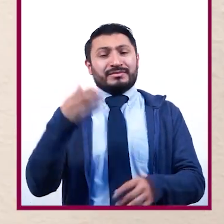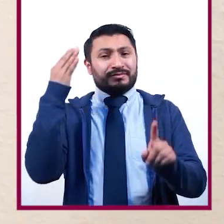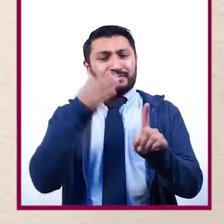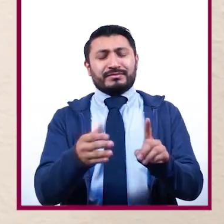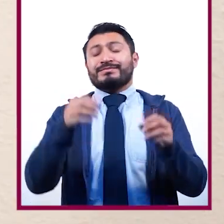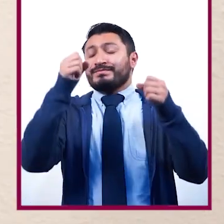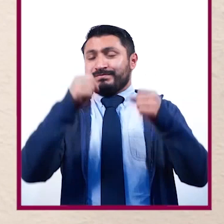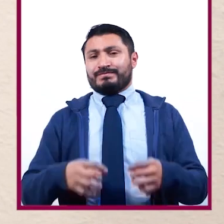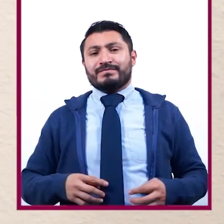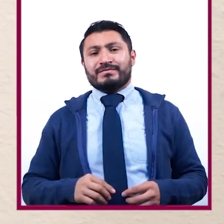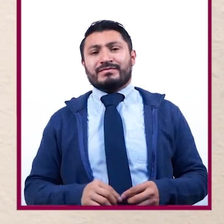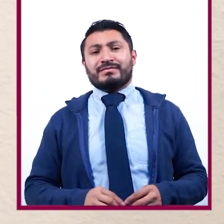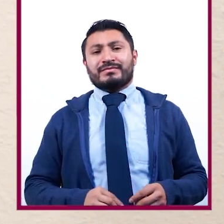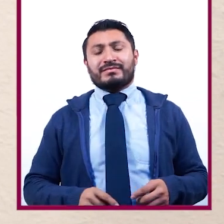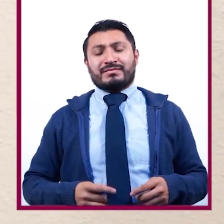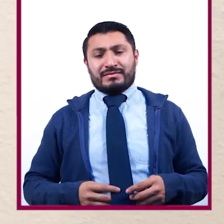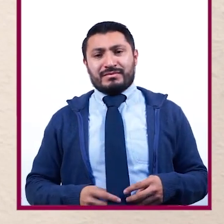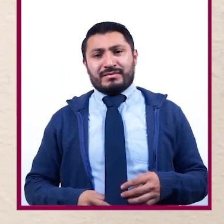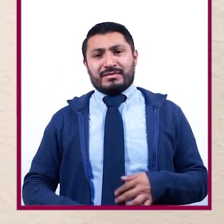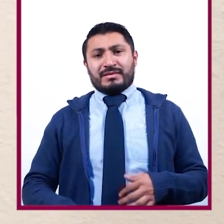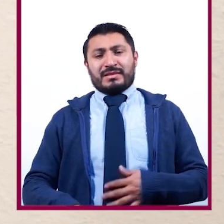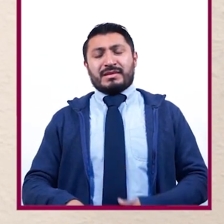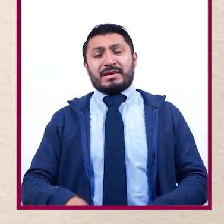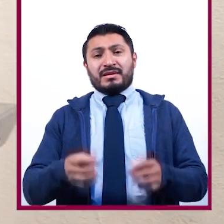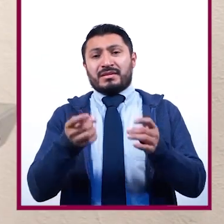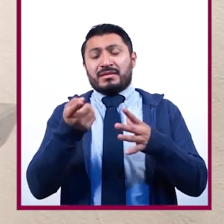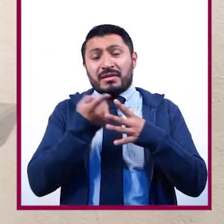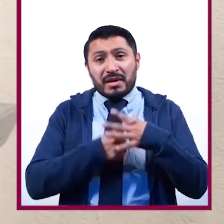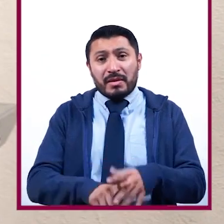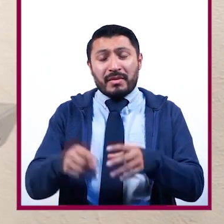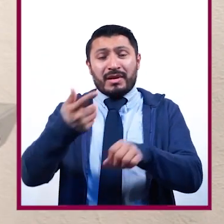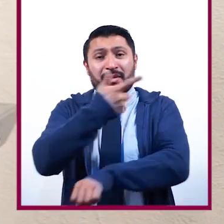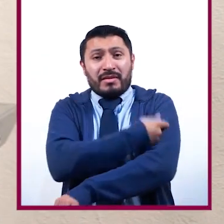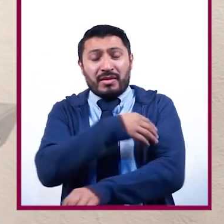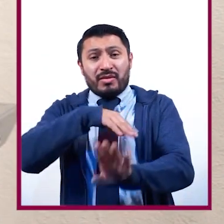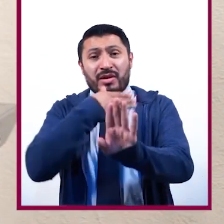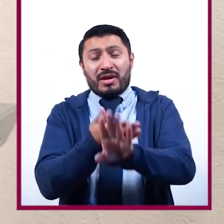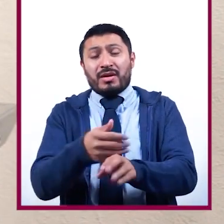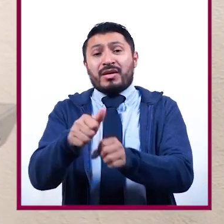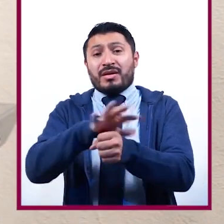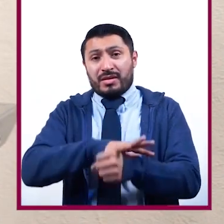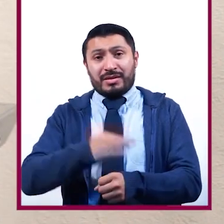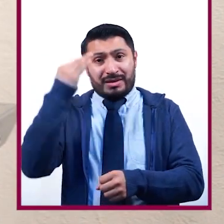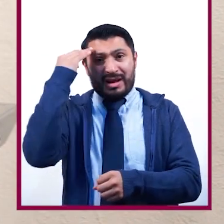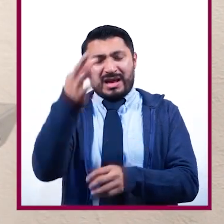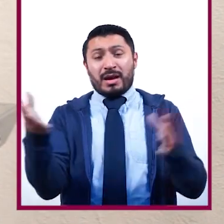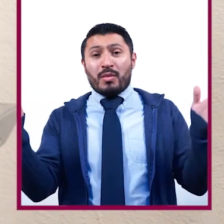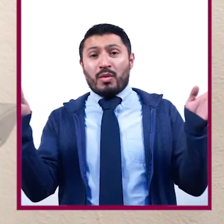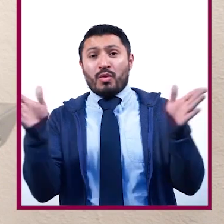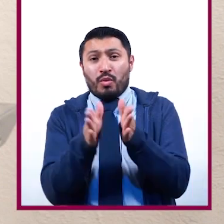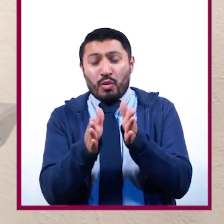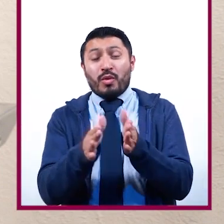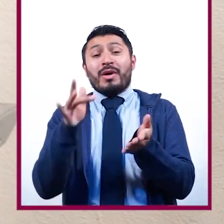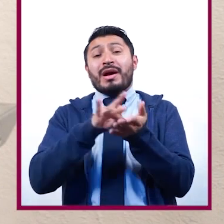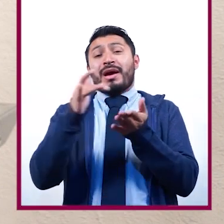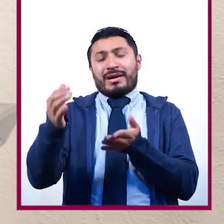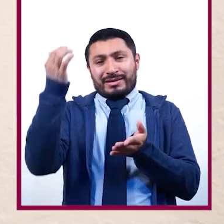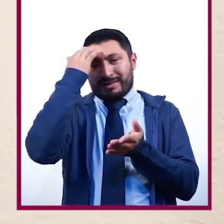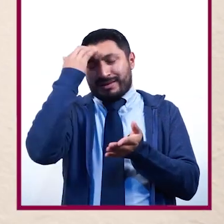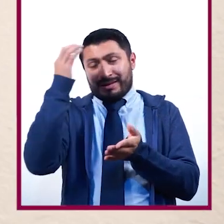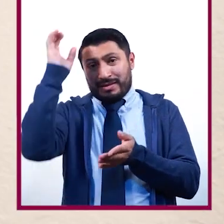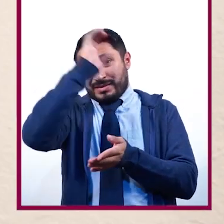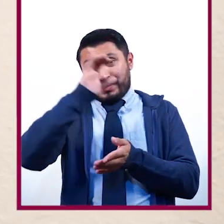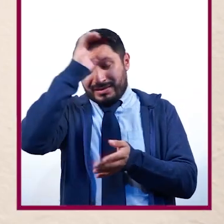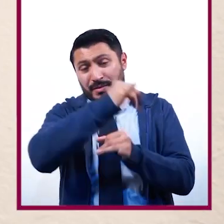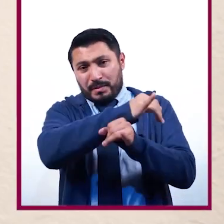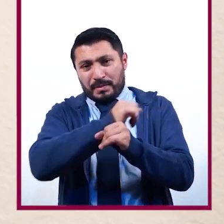duda, es en el que surgió la vacuna contra COVID-19. En tiempo récord, gracias a todo el conocimiento científico que